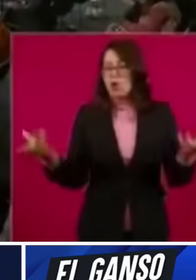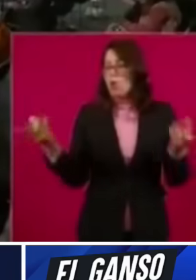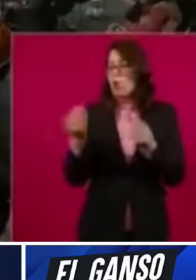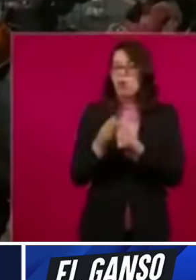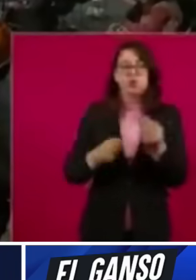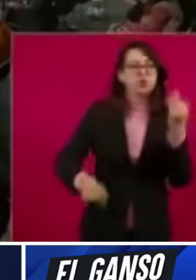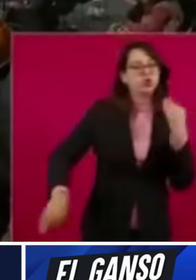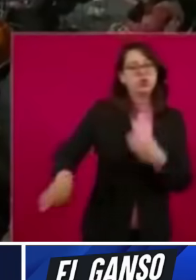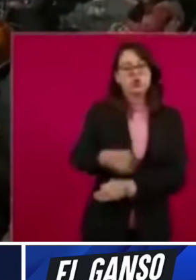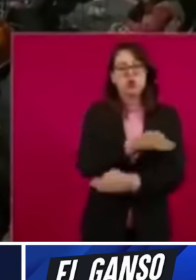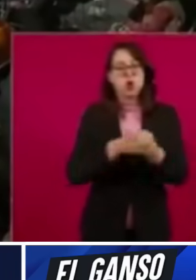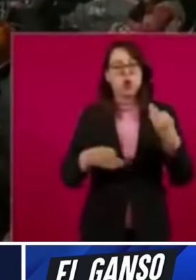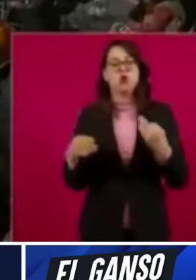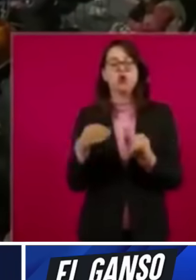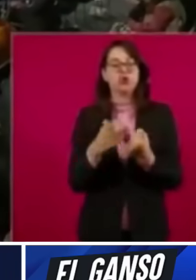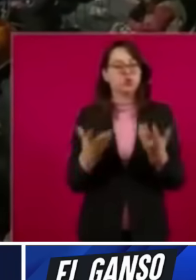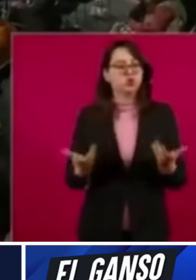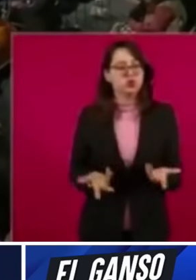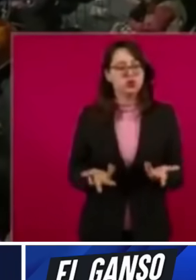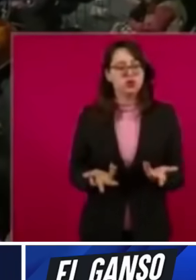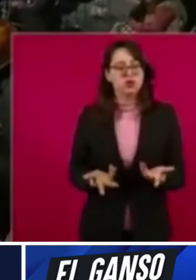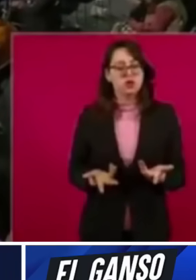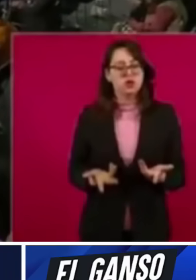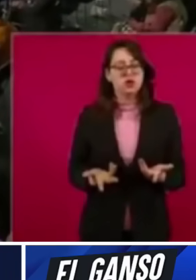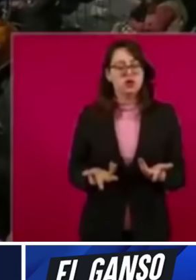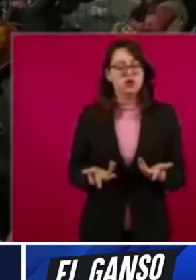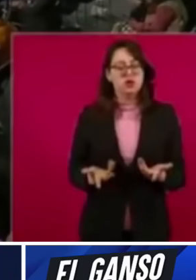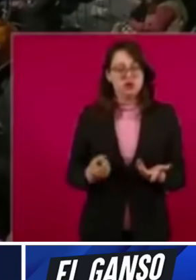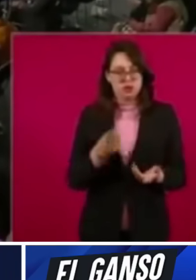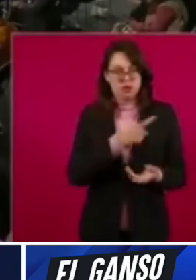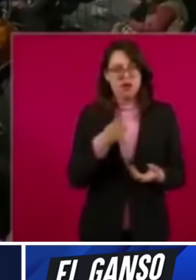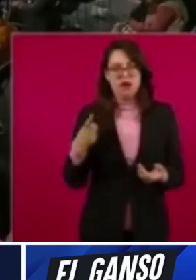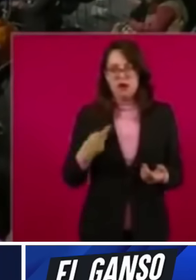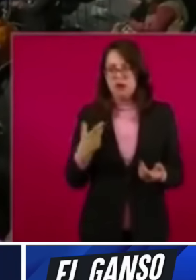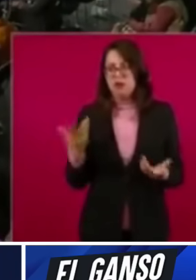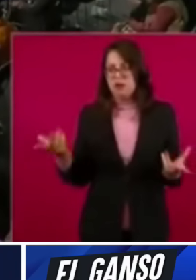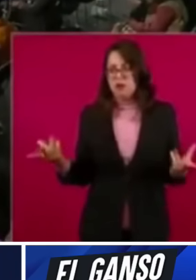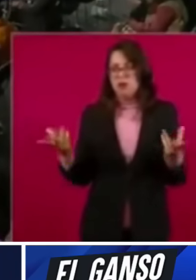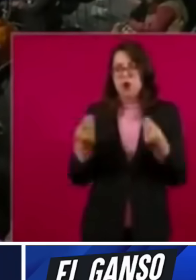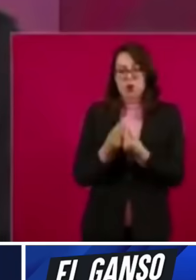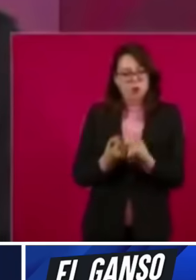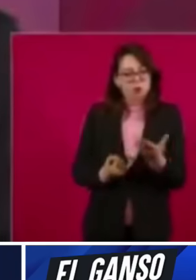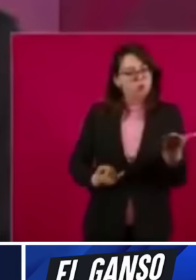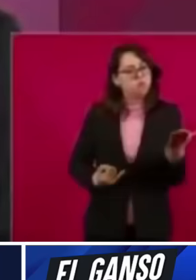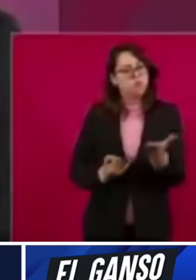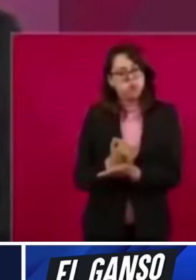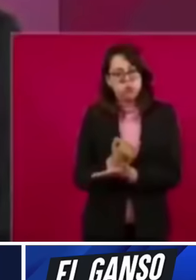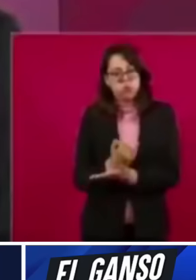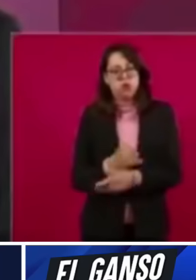desde luego a los trabajadores, ¿sí? A